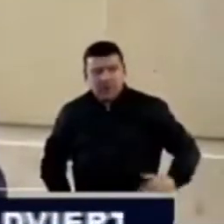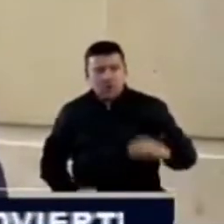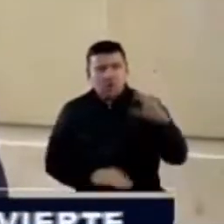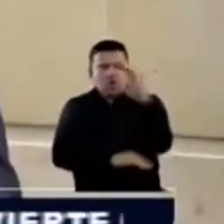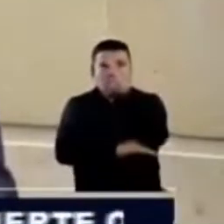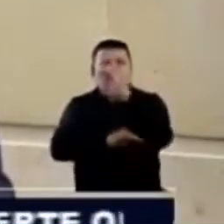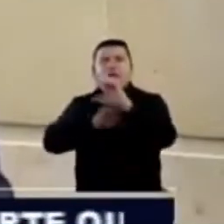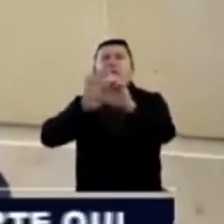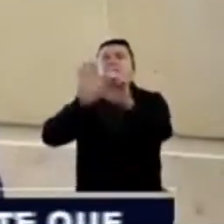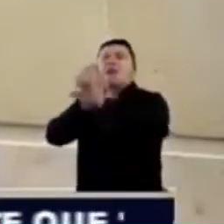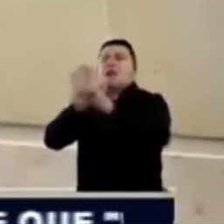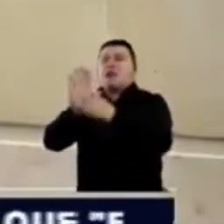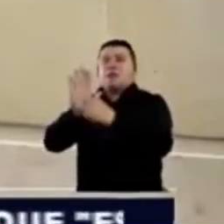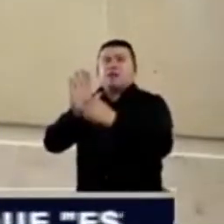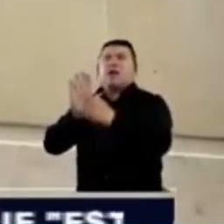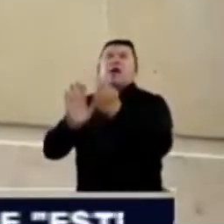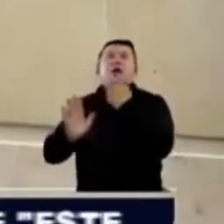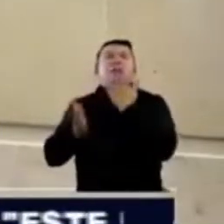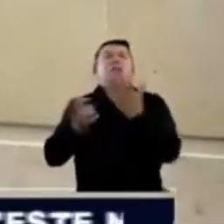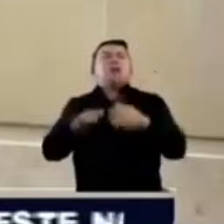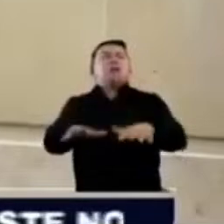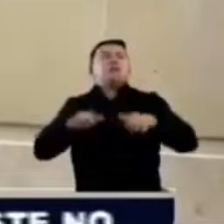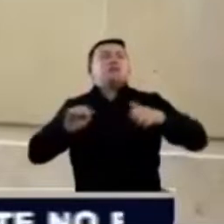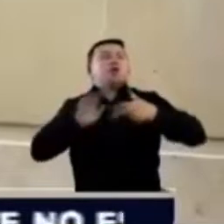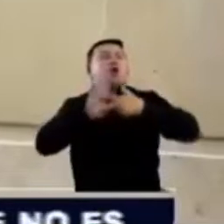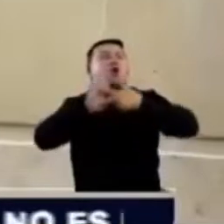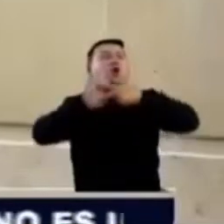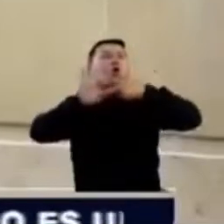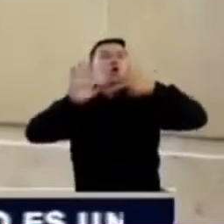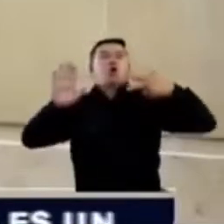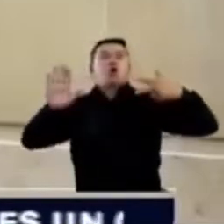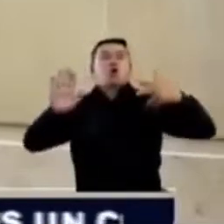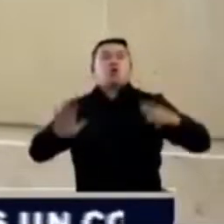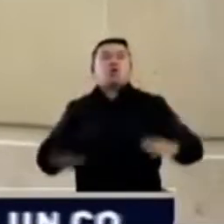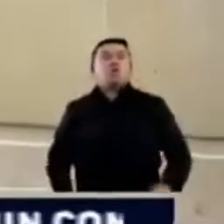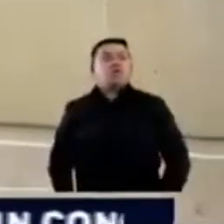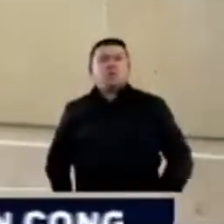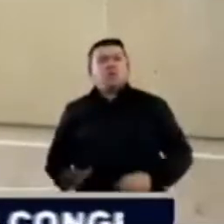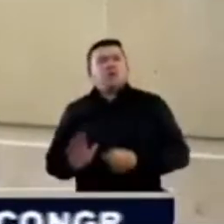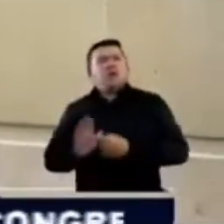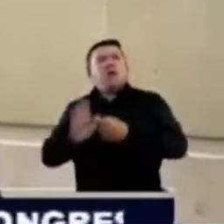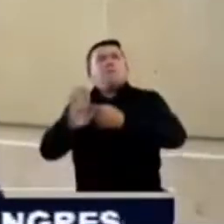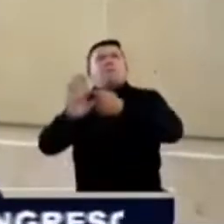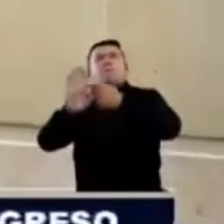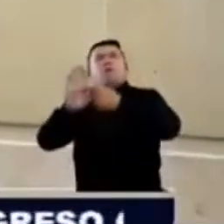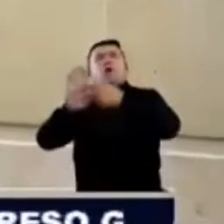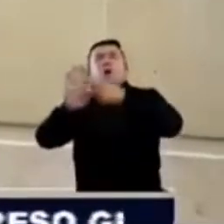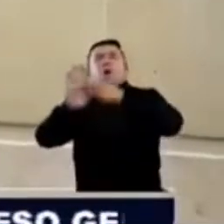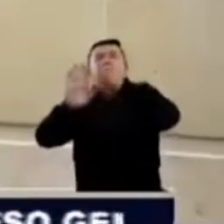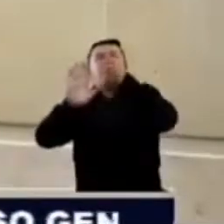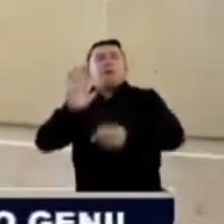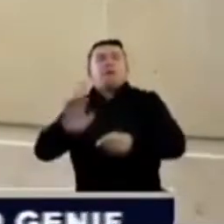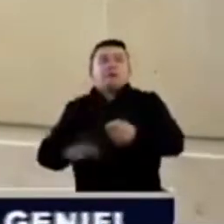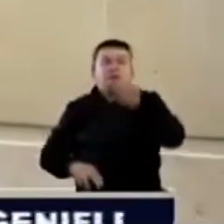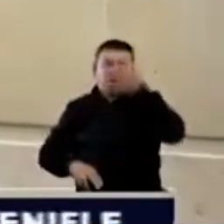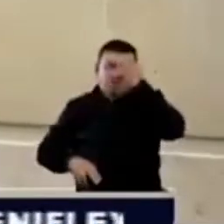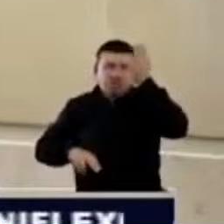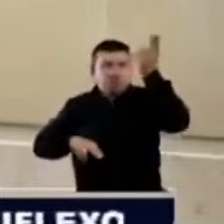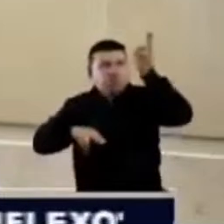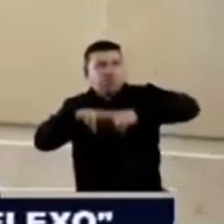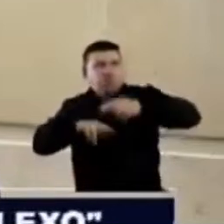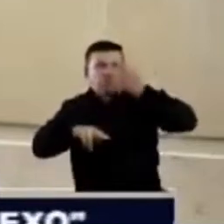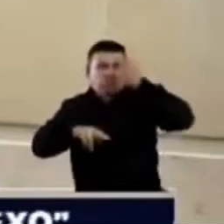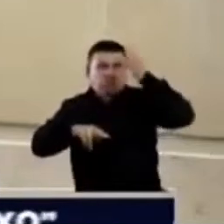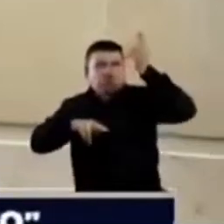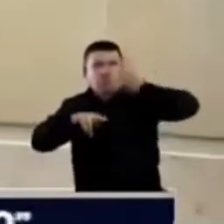la ley que convocaría una Asamblea Nacional Constituyente, como es el mandato constitucional. No se invente